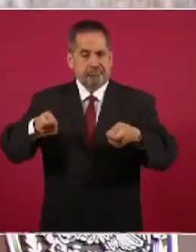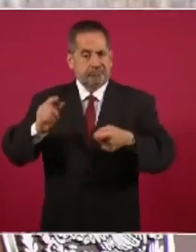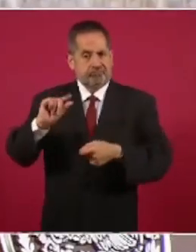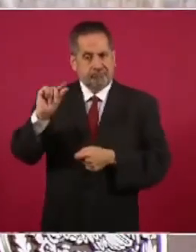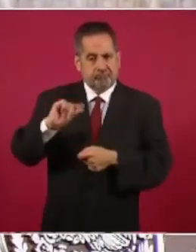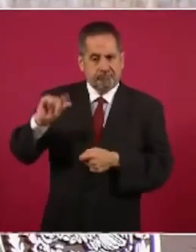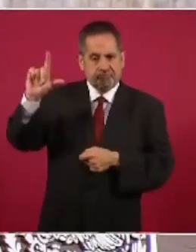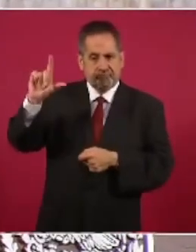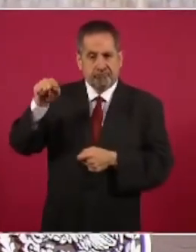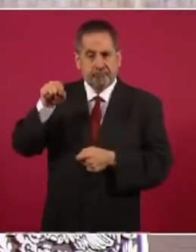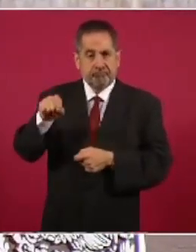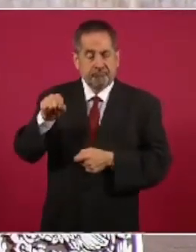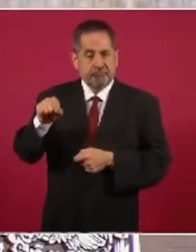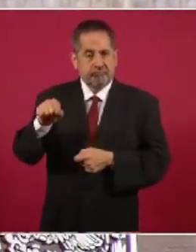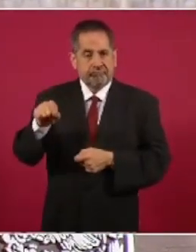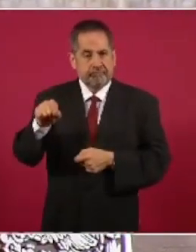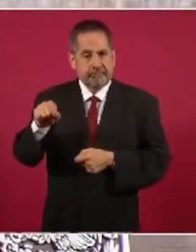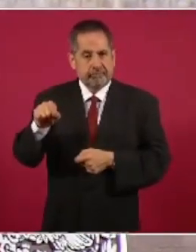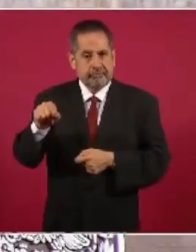profesional,